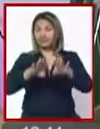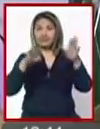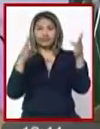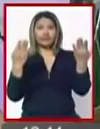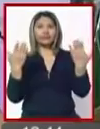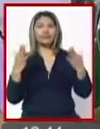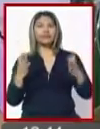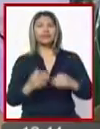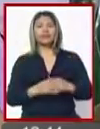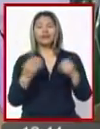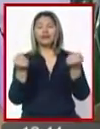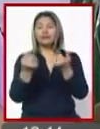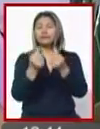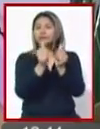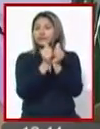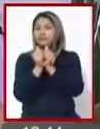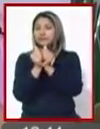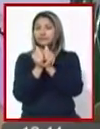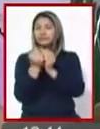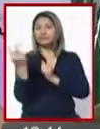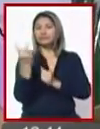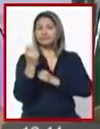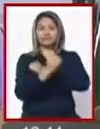y que es